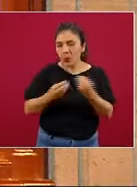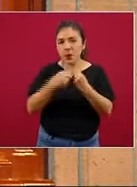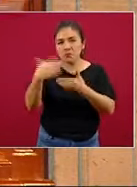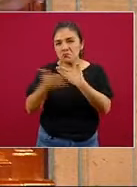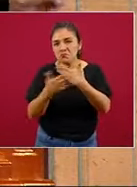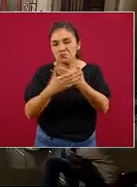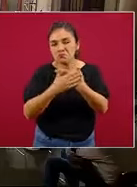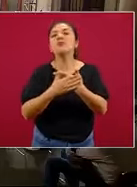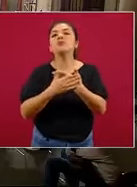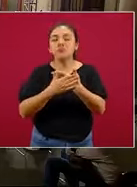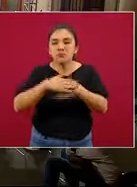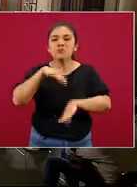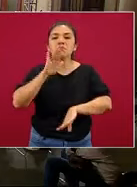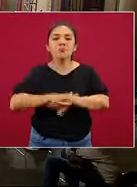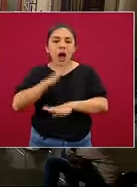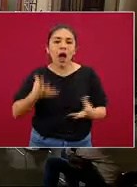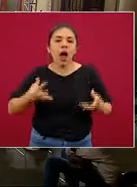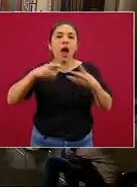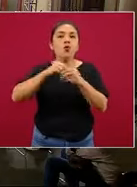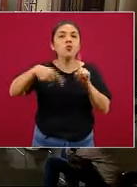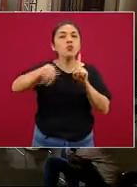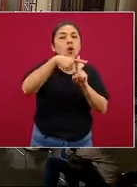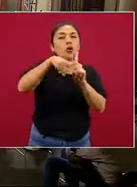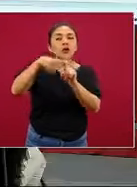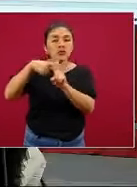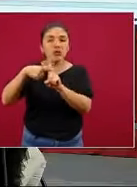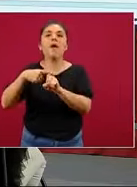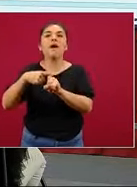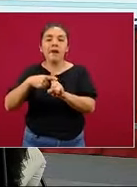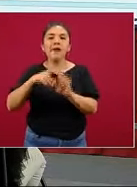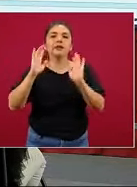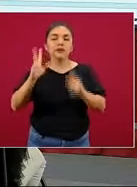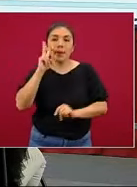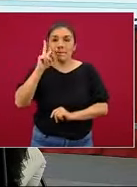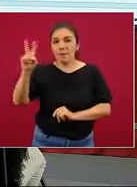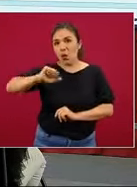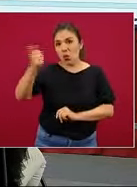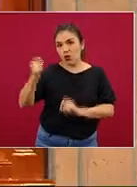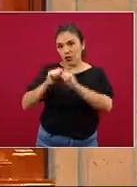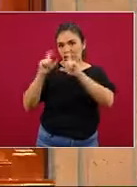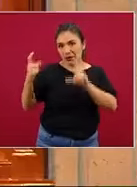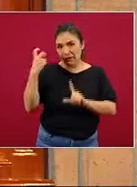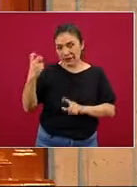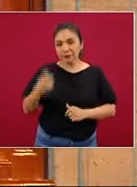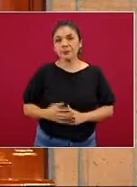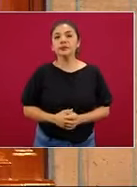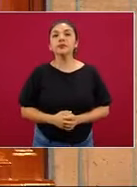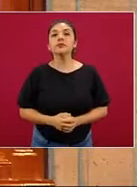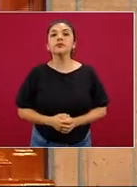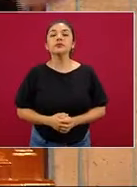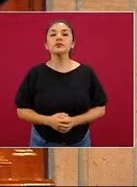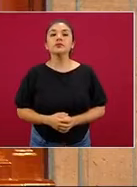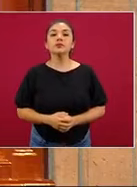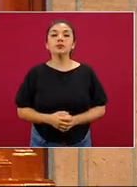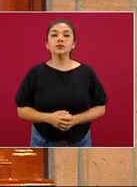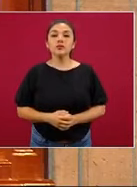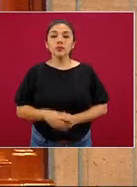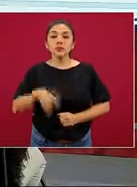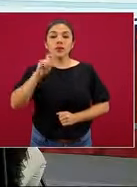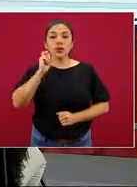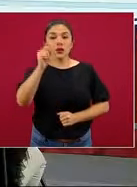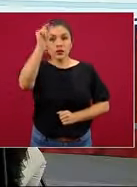resultado sumamos el total de casos confirmados, y entonces tenemos la siguiente gráfica que vemos en la siguiente diapositiva, que es